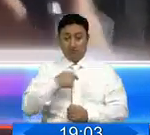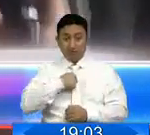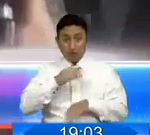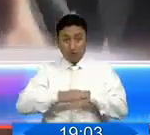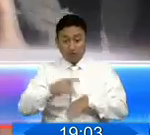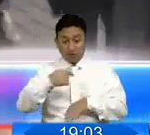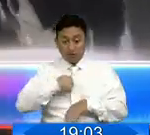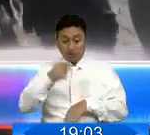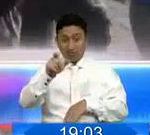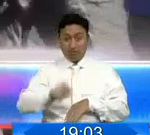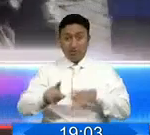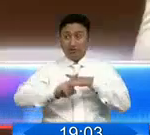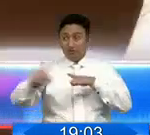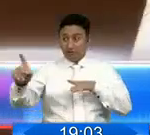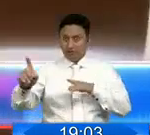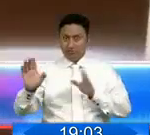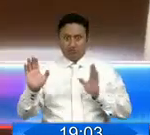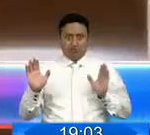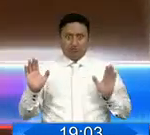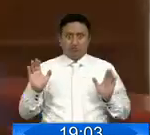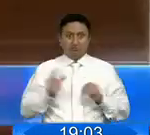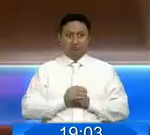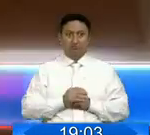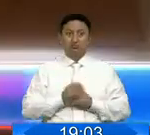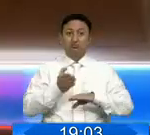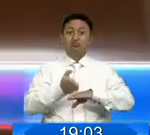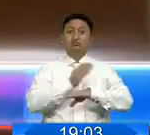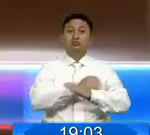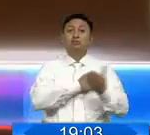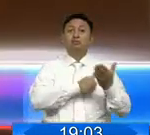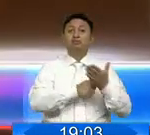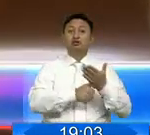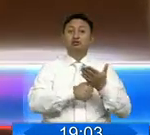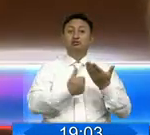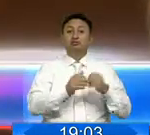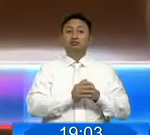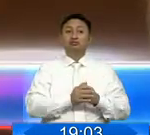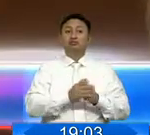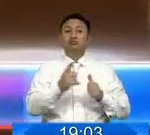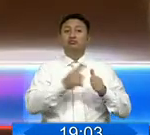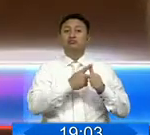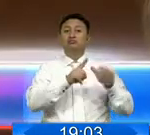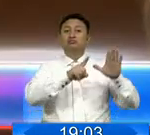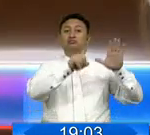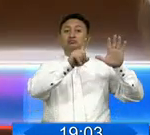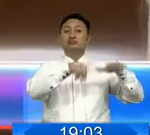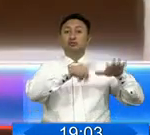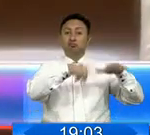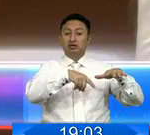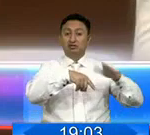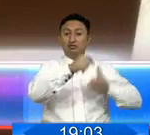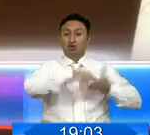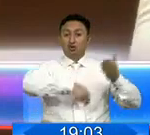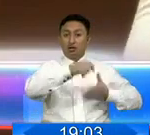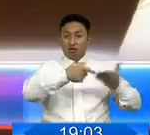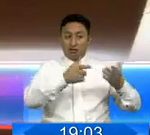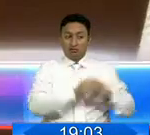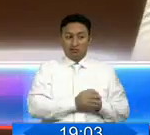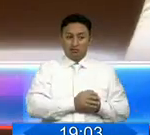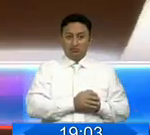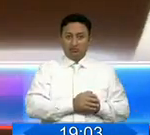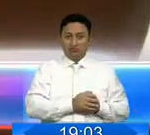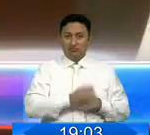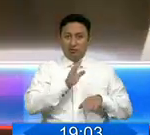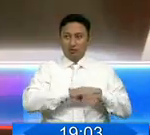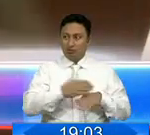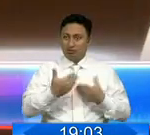caso de la fuga de Fernando Alvarado. Yo fui ministra solo los 6 primeros meses de ejecución del contrato. ¿Cómo podría yo